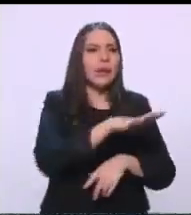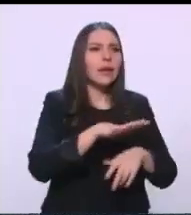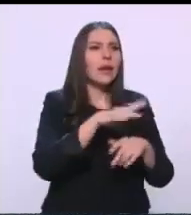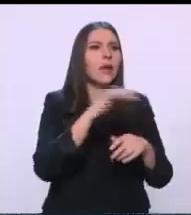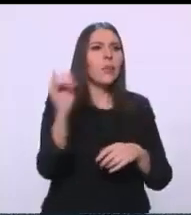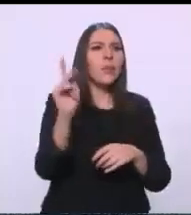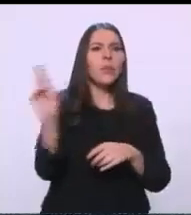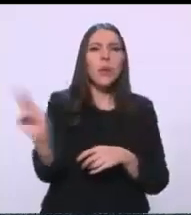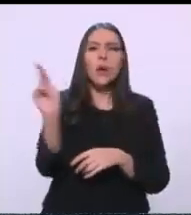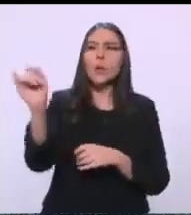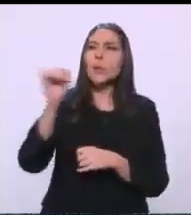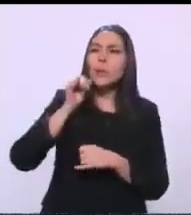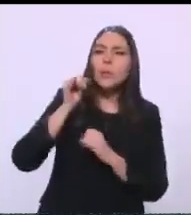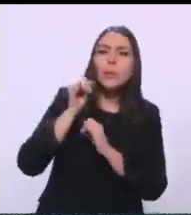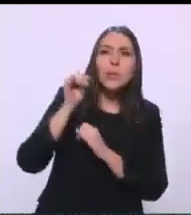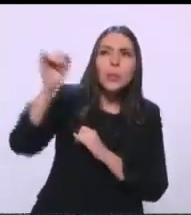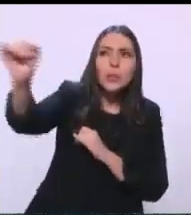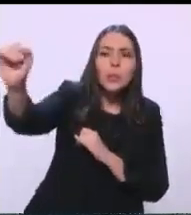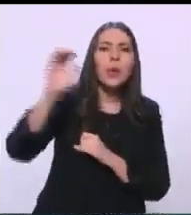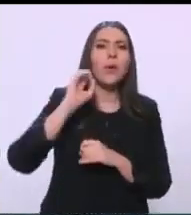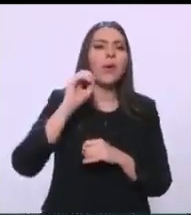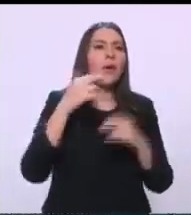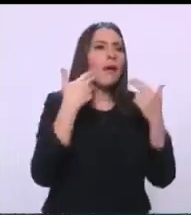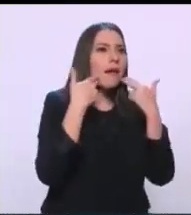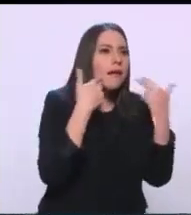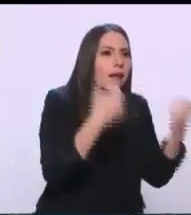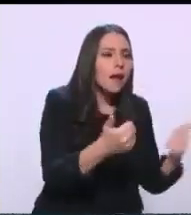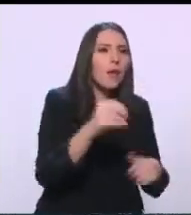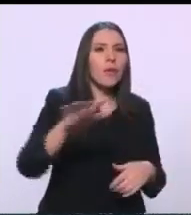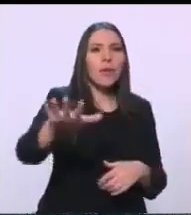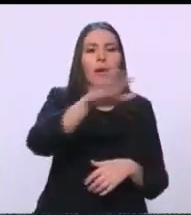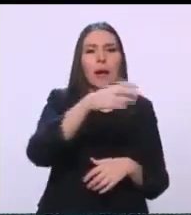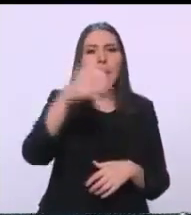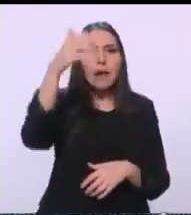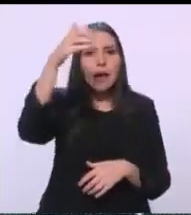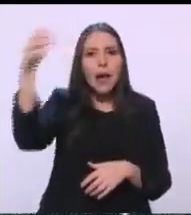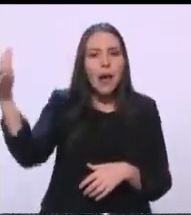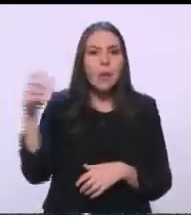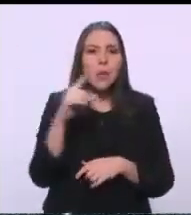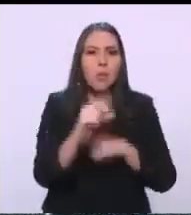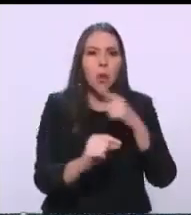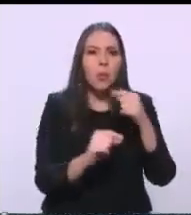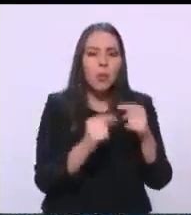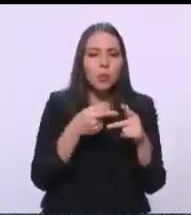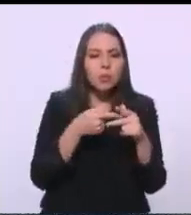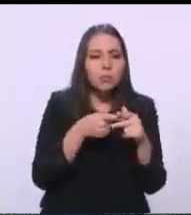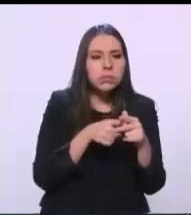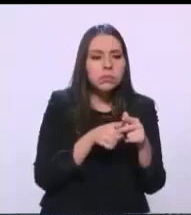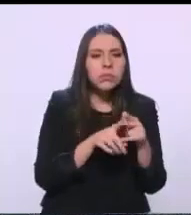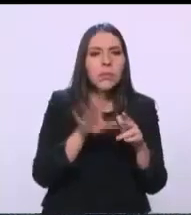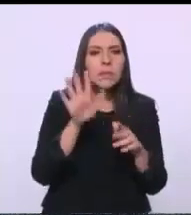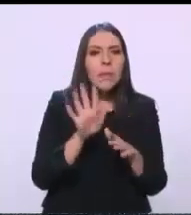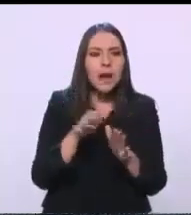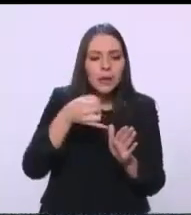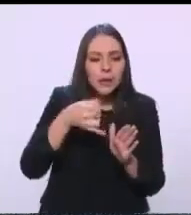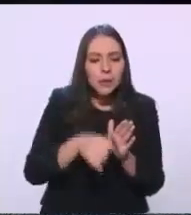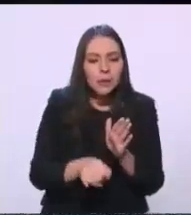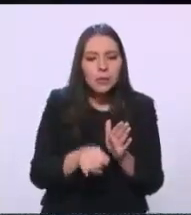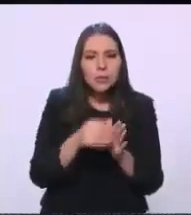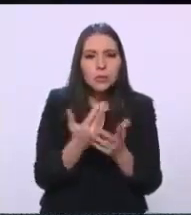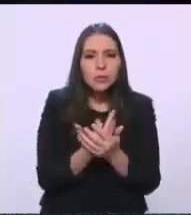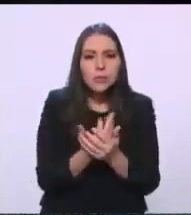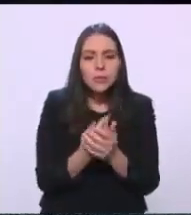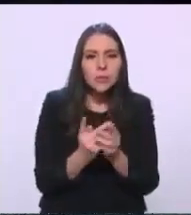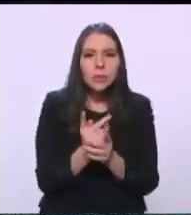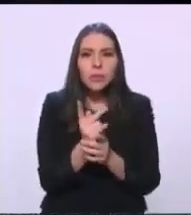pueblos más alejados, en el campo, y eso va a traer, por supuesto, una recuperación más rápida. Ya hoy mismo hay una